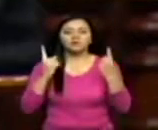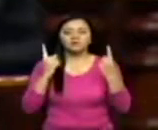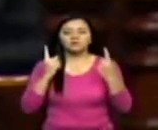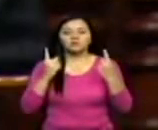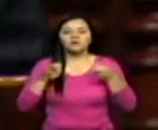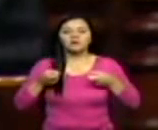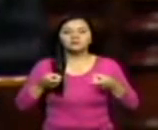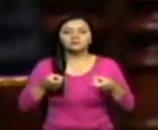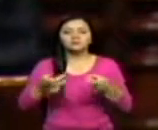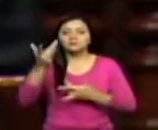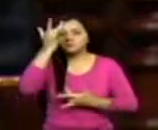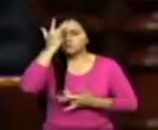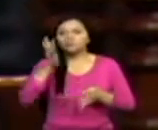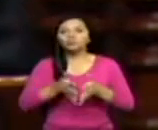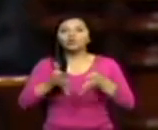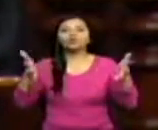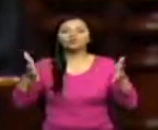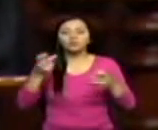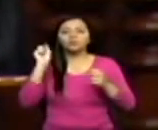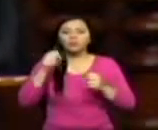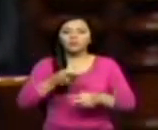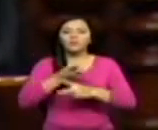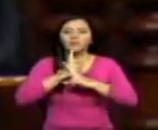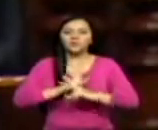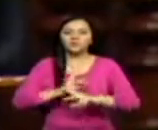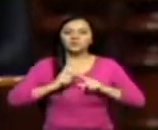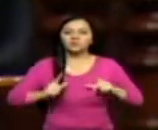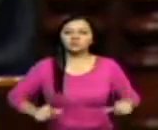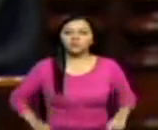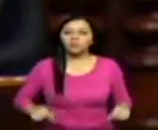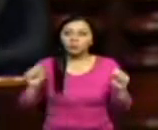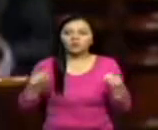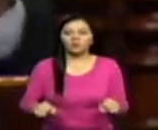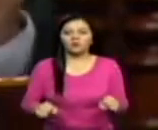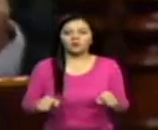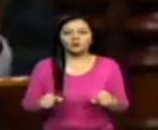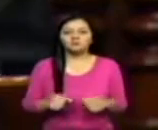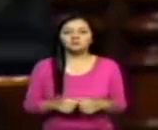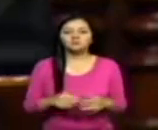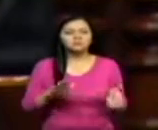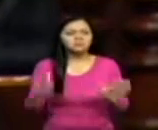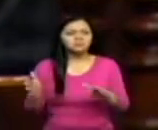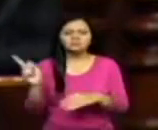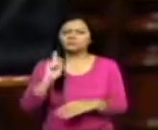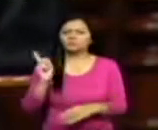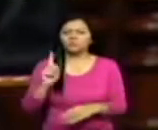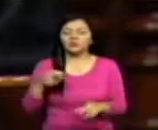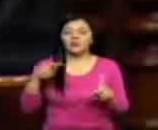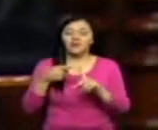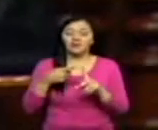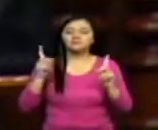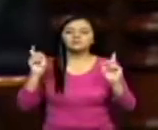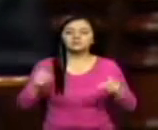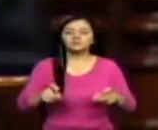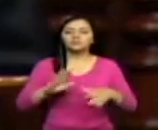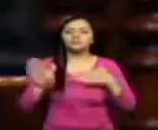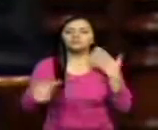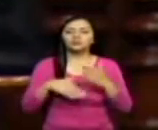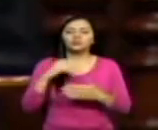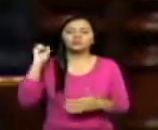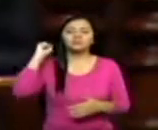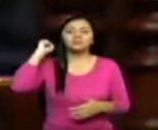que hoy es prevenible en gran medida. Ahí están los